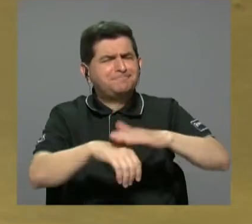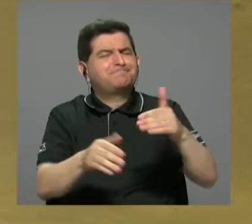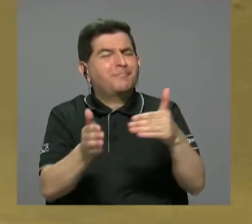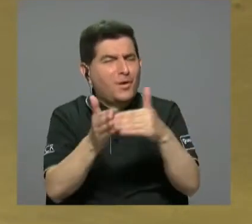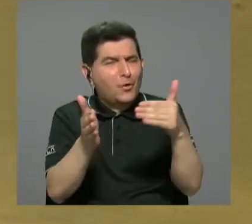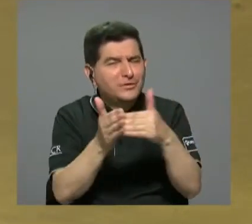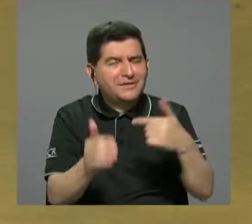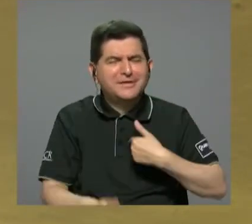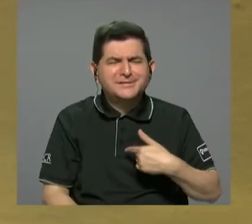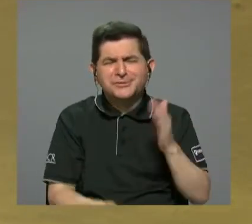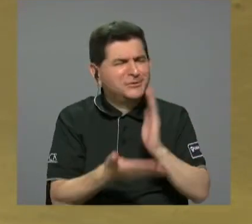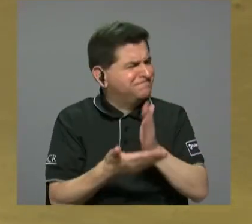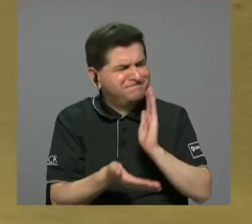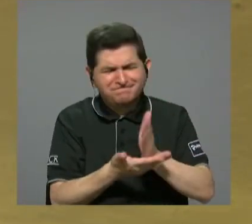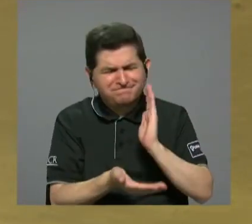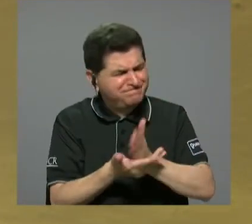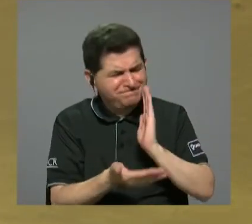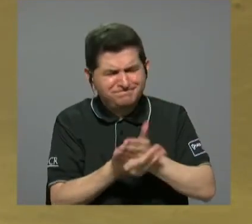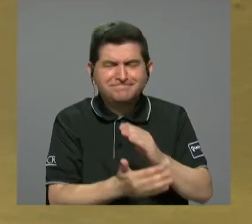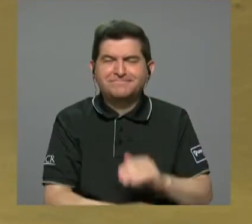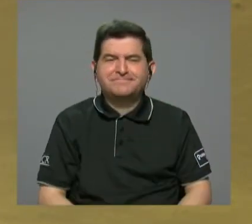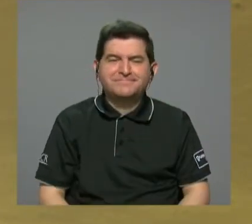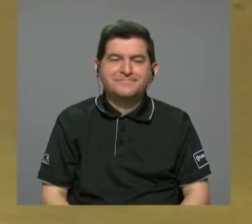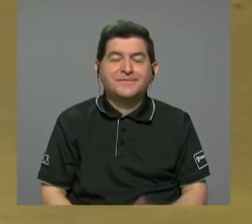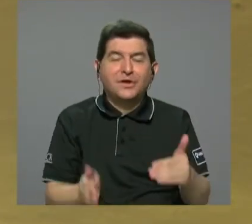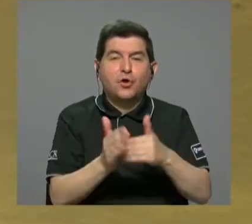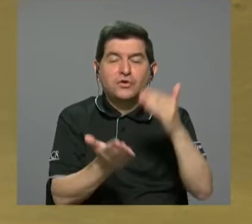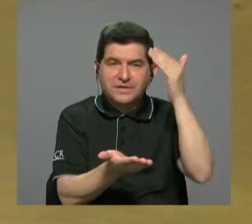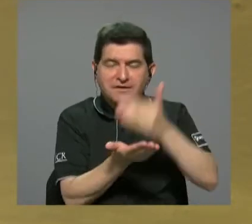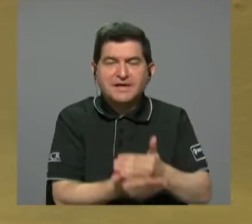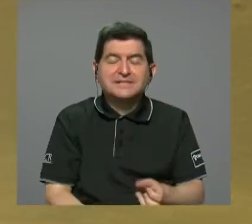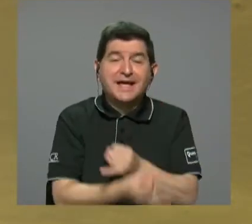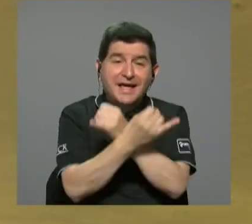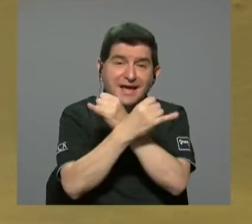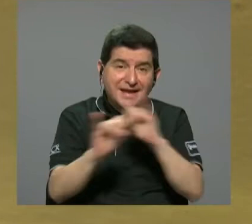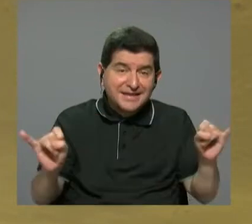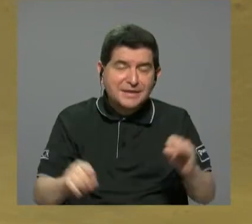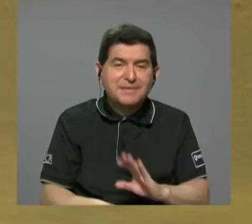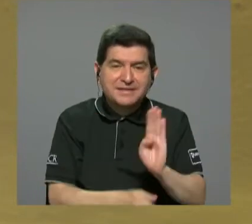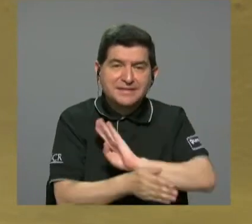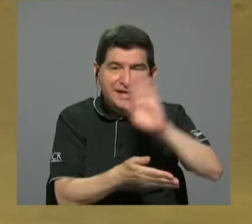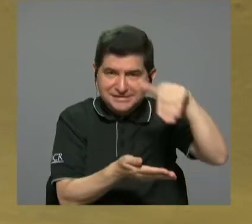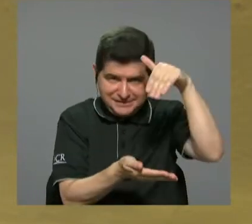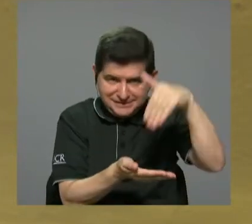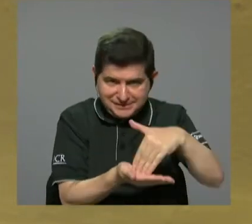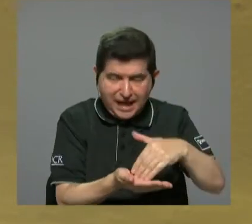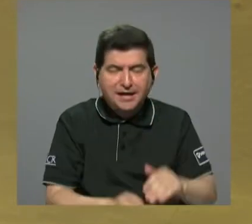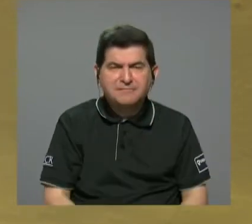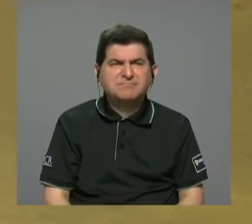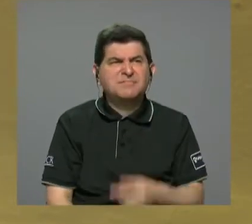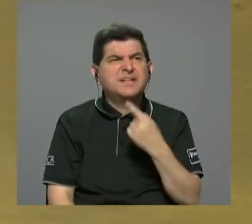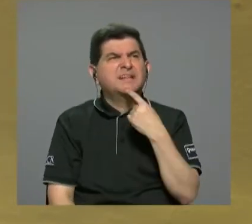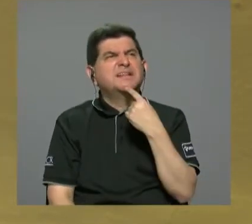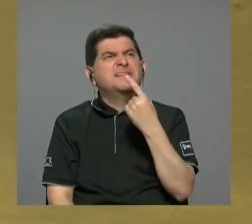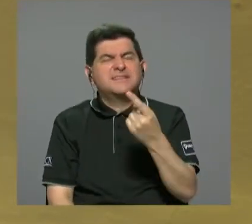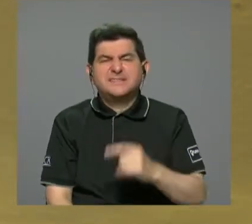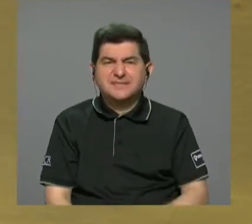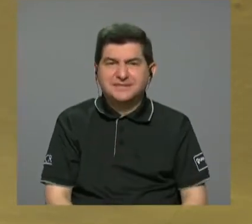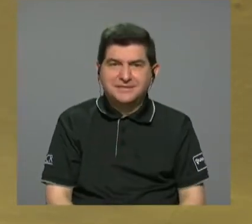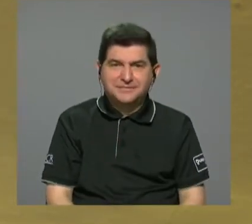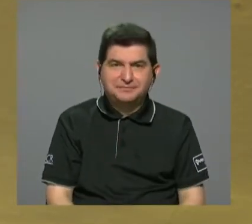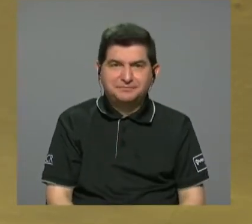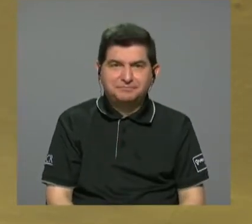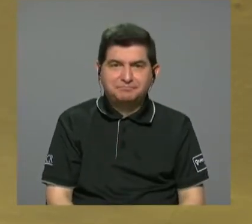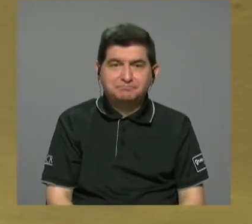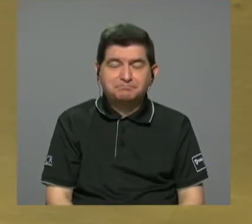qué necio soy yo. Otra interrupción, en esto de la independencia del Banco Central, se dice,